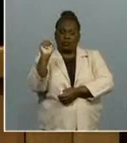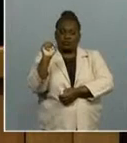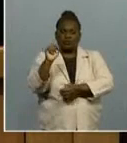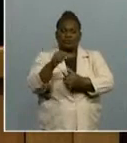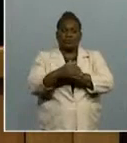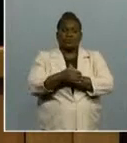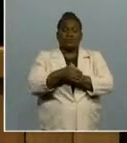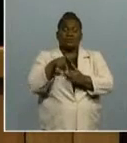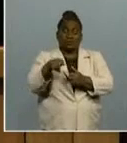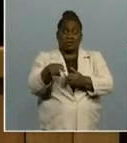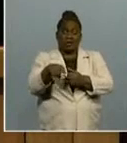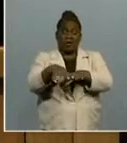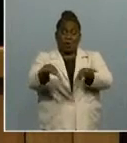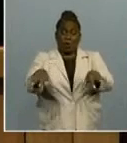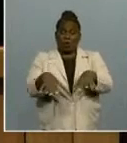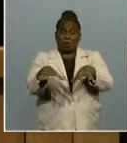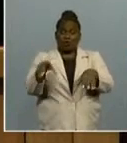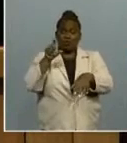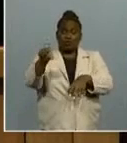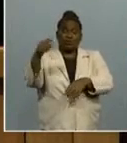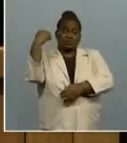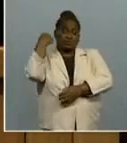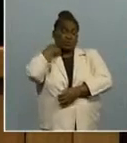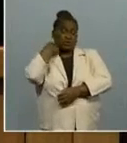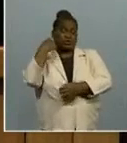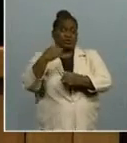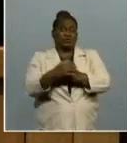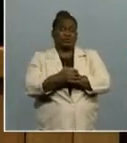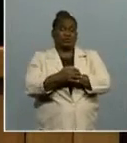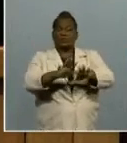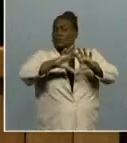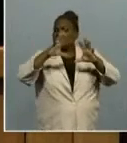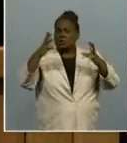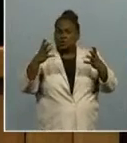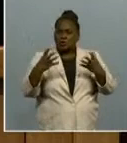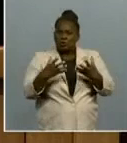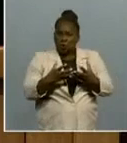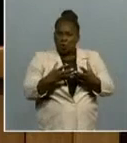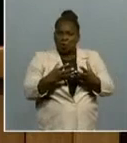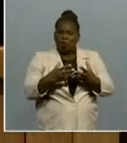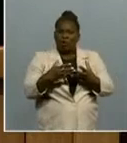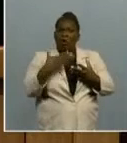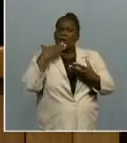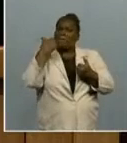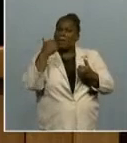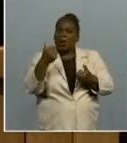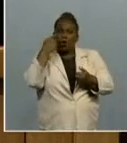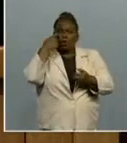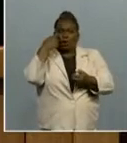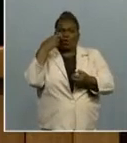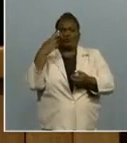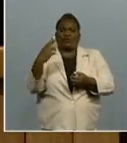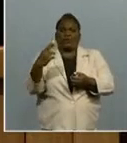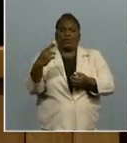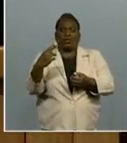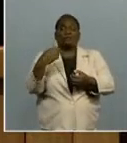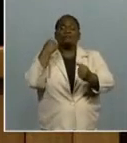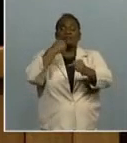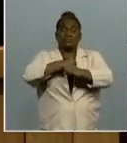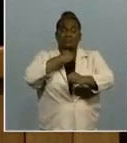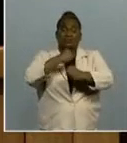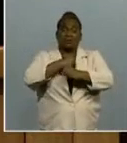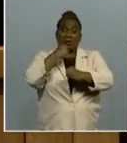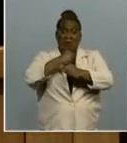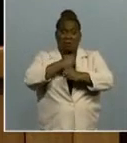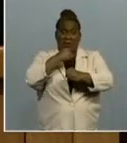desafiantes condiciones en los últimos años todos llevan consigo el mejor de los reconocimientos haber trabajado en